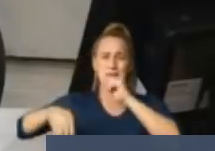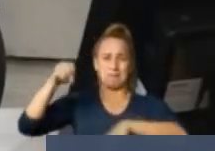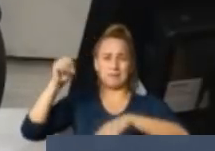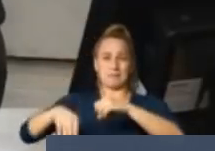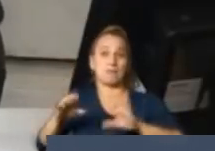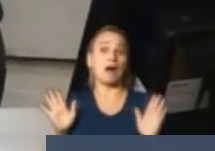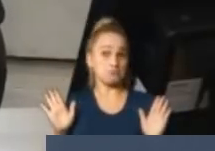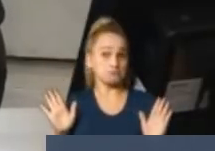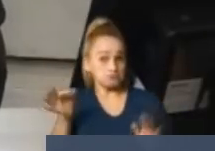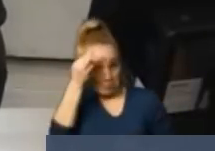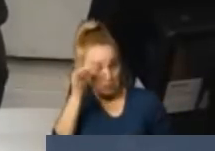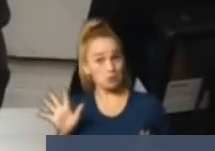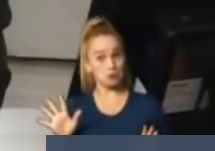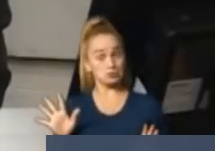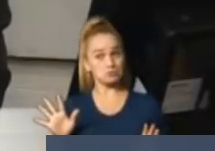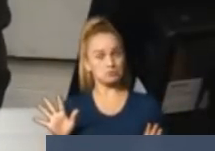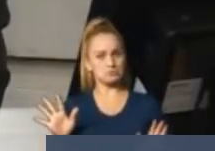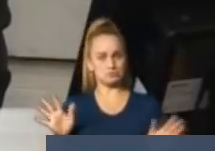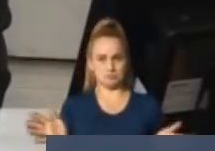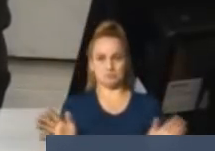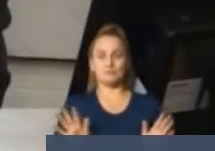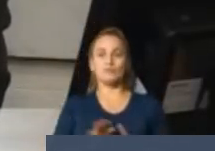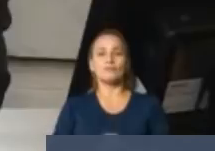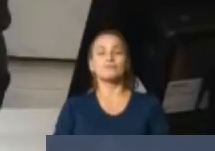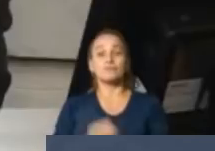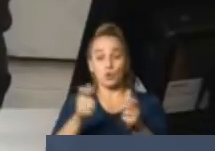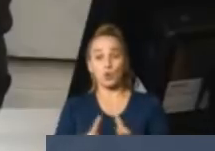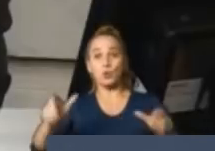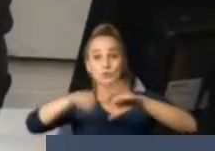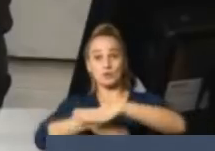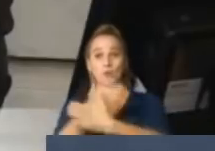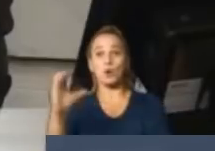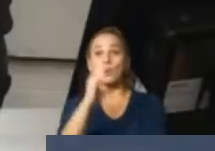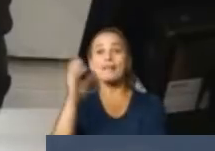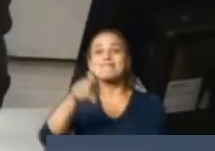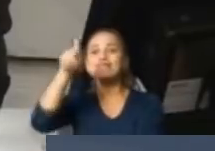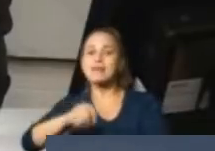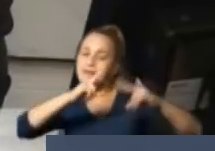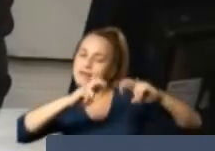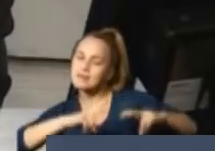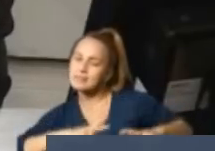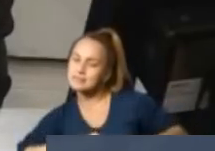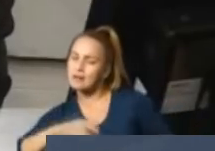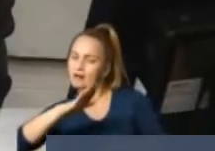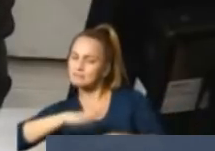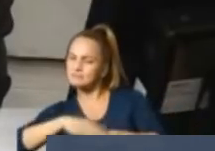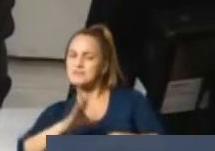desplomados, quizás. Pero eso no puede impedirle al Congreso de la República hacer un juicio